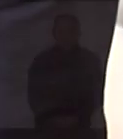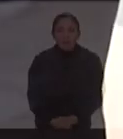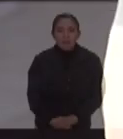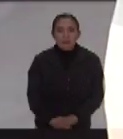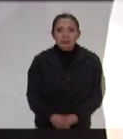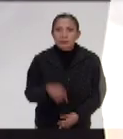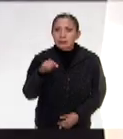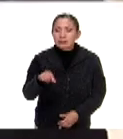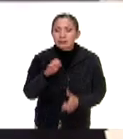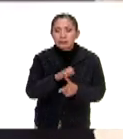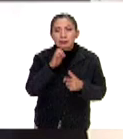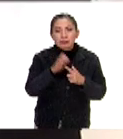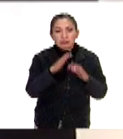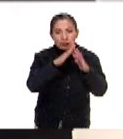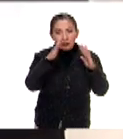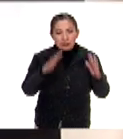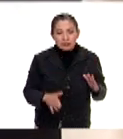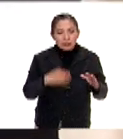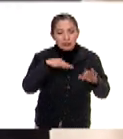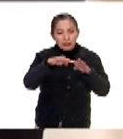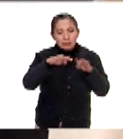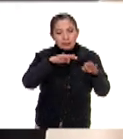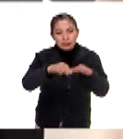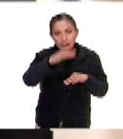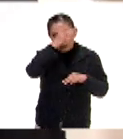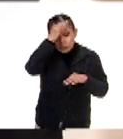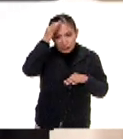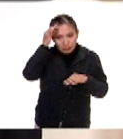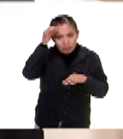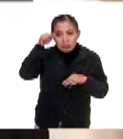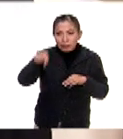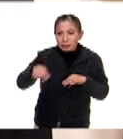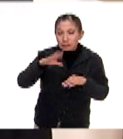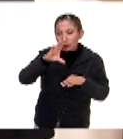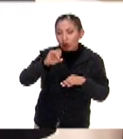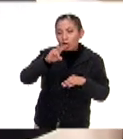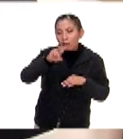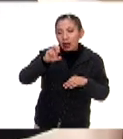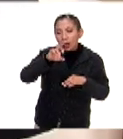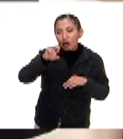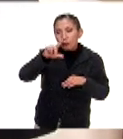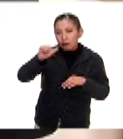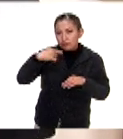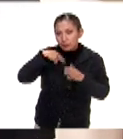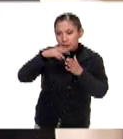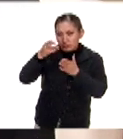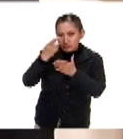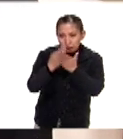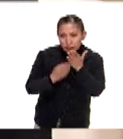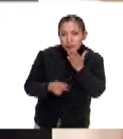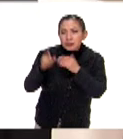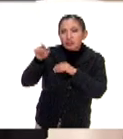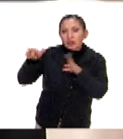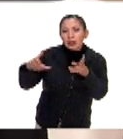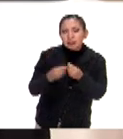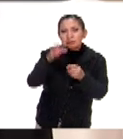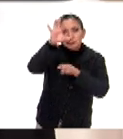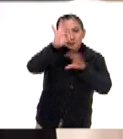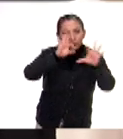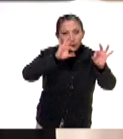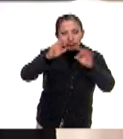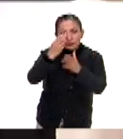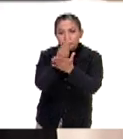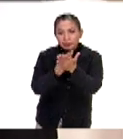Bueno, estamos entonces en la casa estudio de Frida y estos son los covarrubias de los que hablabas. Así es. Sí, son una selección